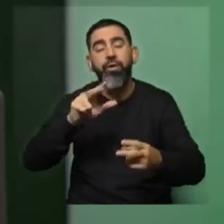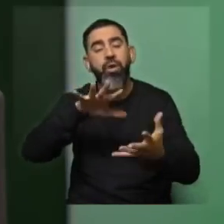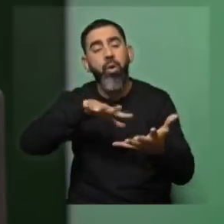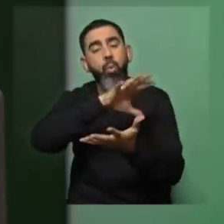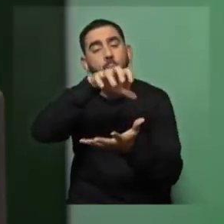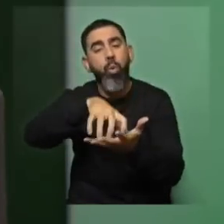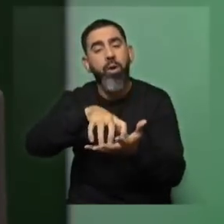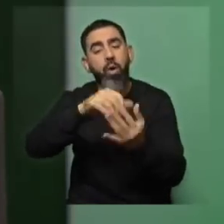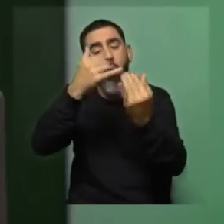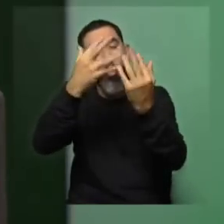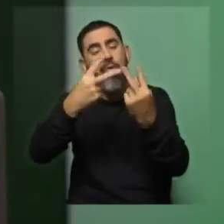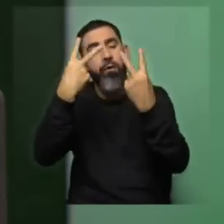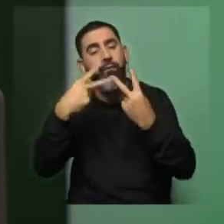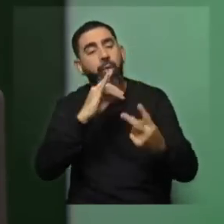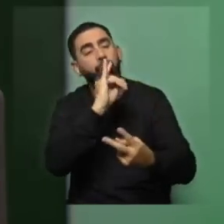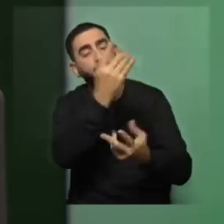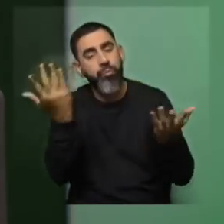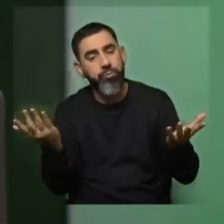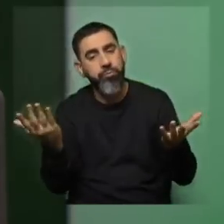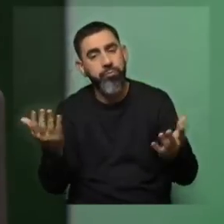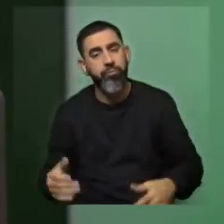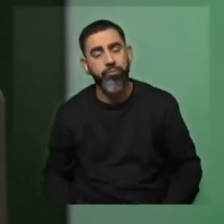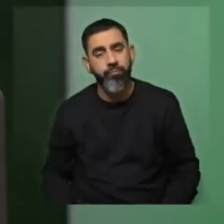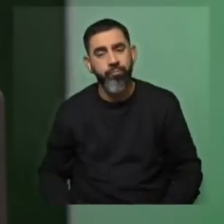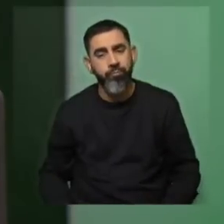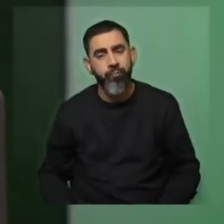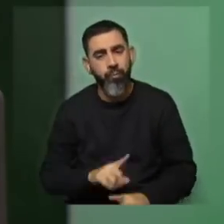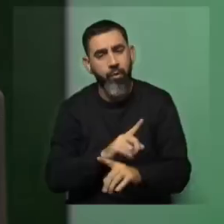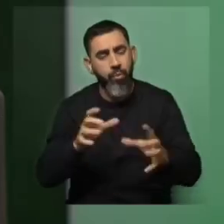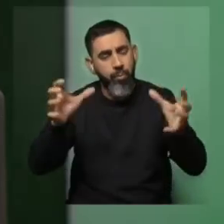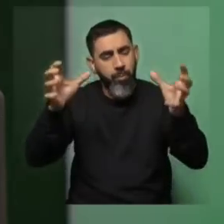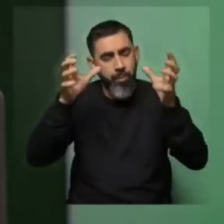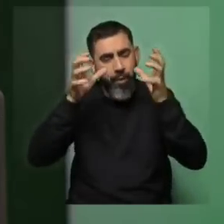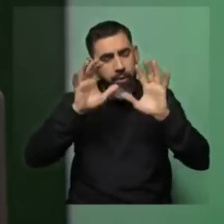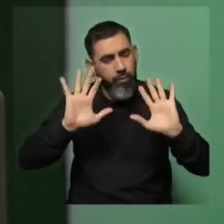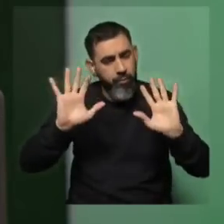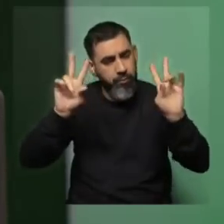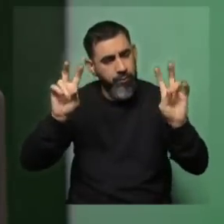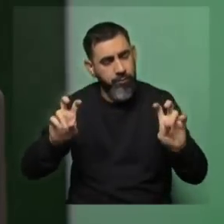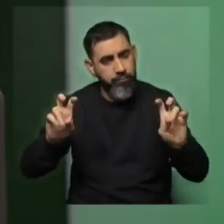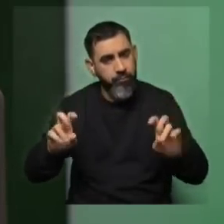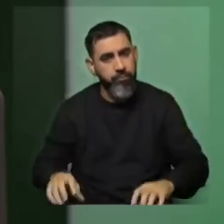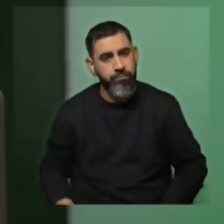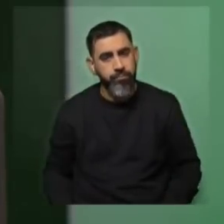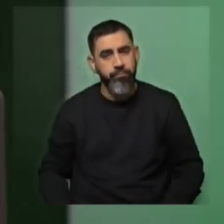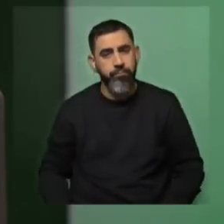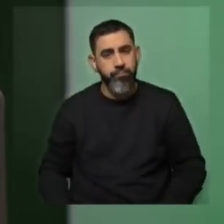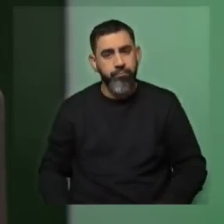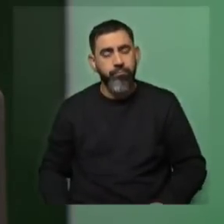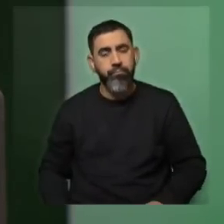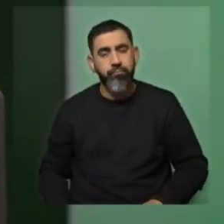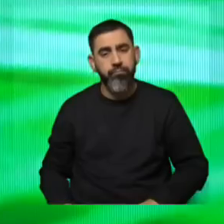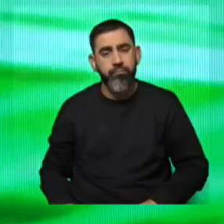lugares que querías estar y te armaba el recorrido eso no pone riesgo y decir se está enfrentando el sector a eso de verdad